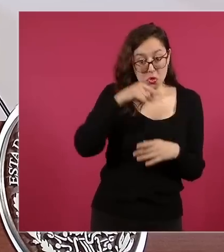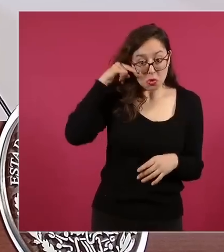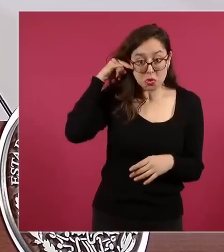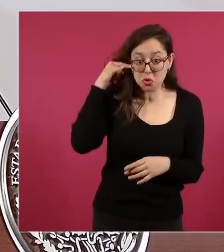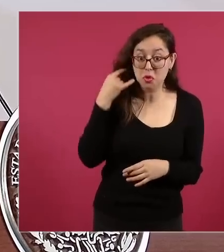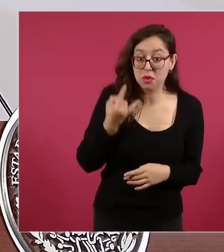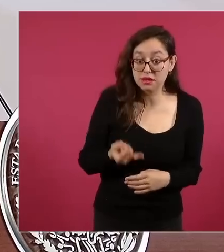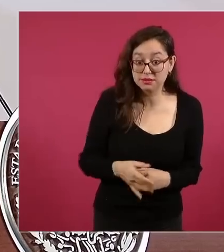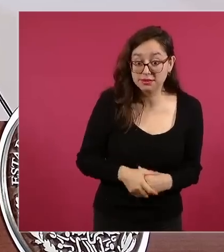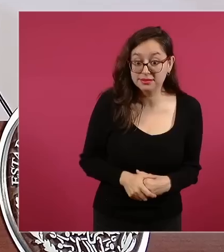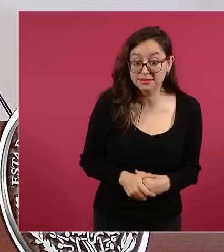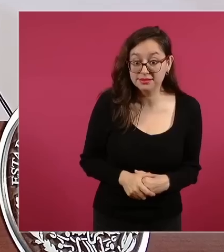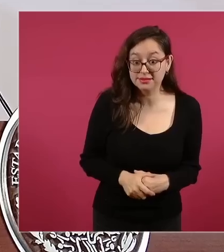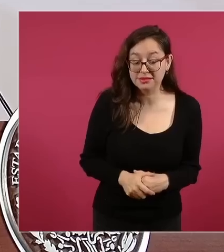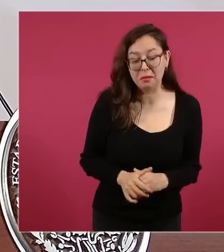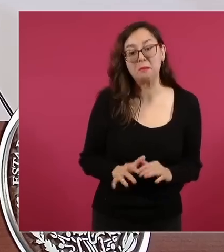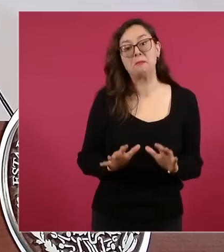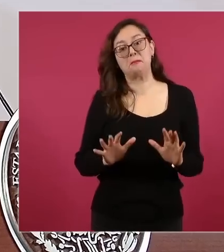sin